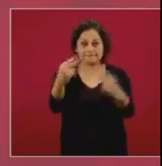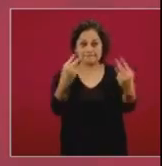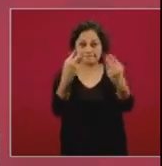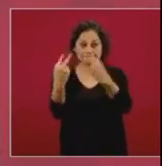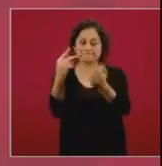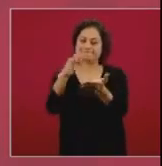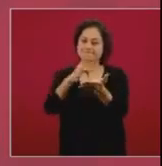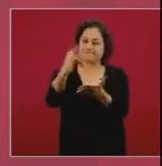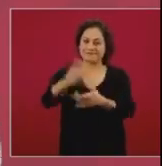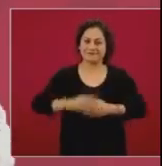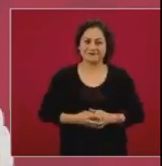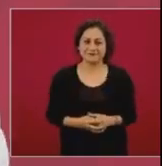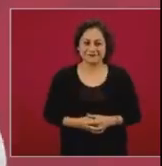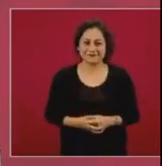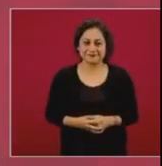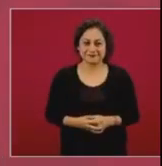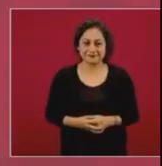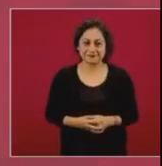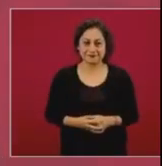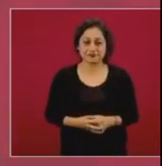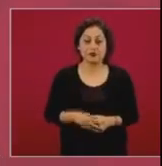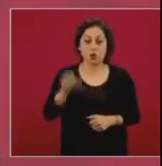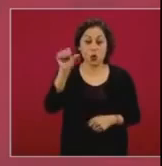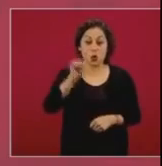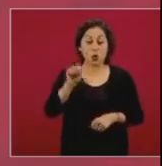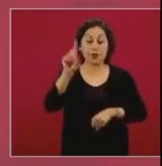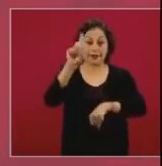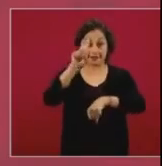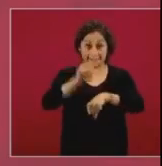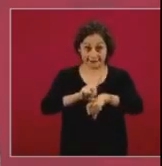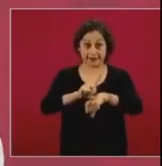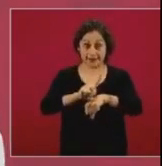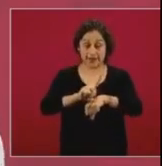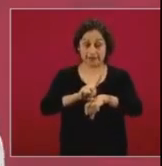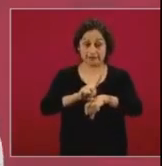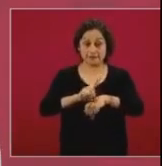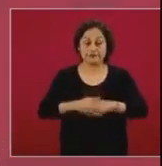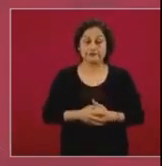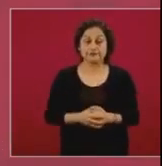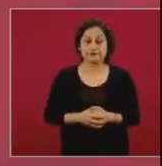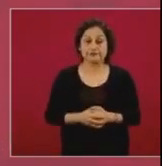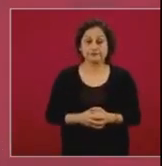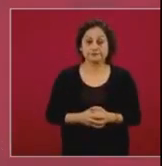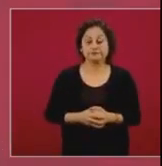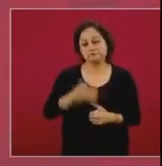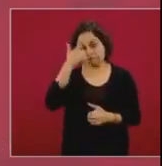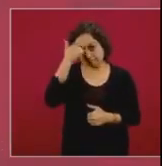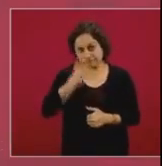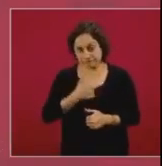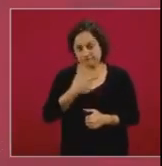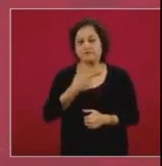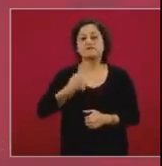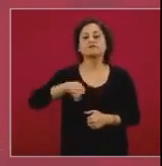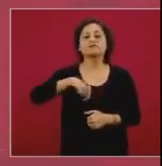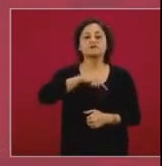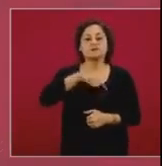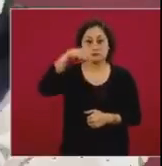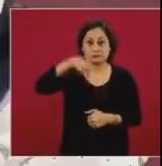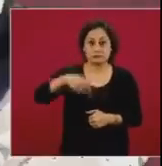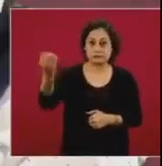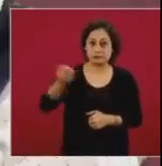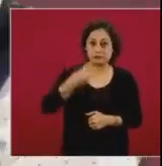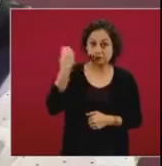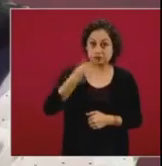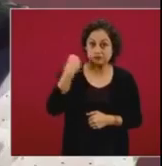acompañarnos. El día de hoy, la tarde-noche de hoy, vamos a estar en esta conferencia de